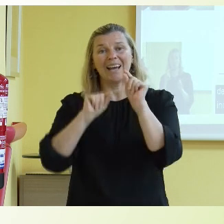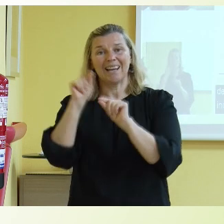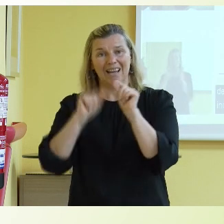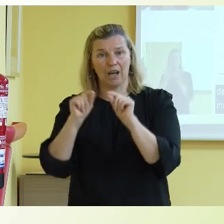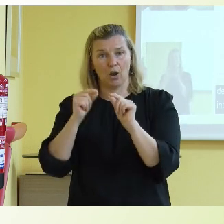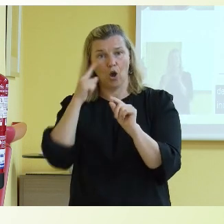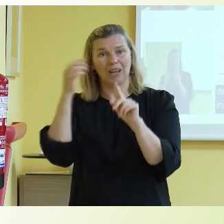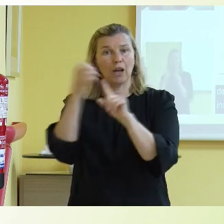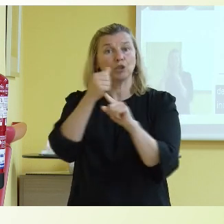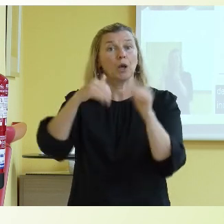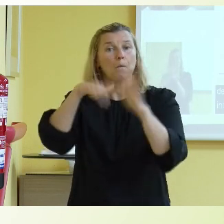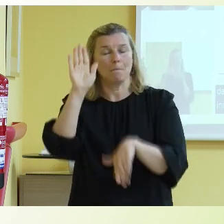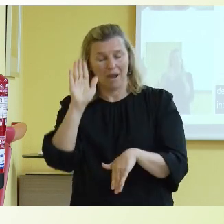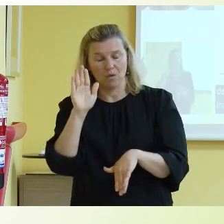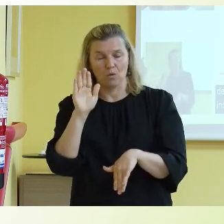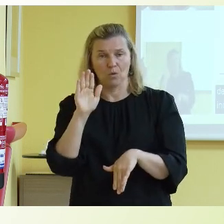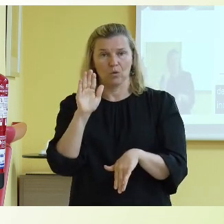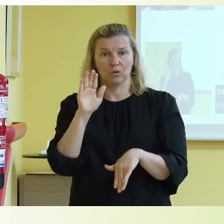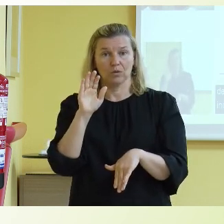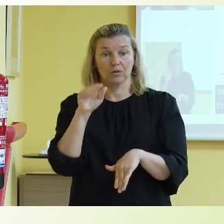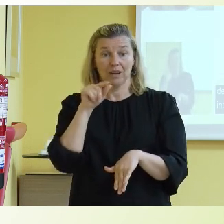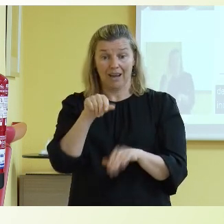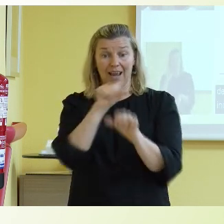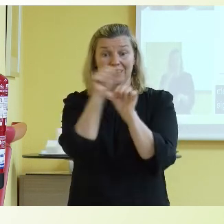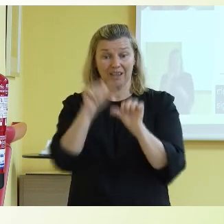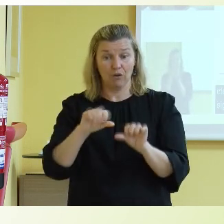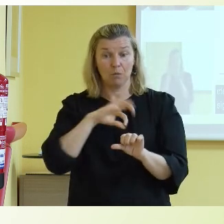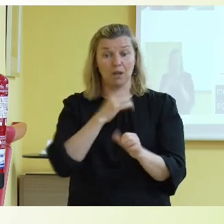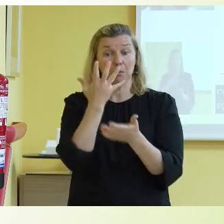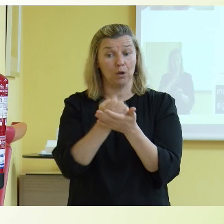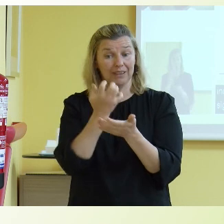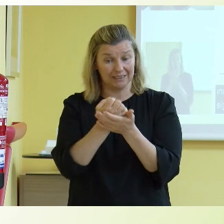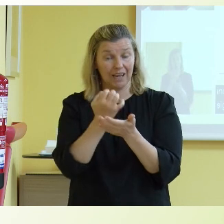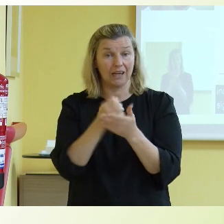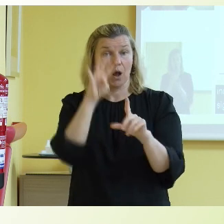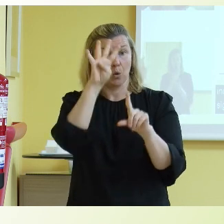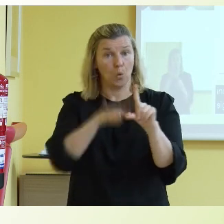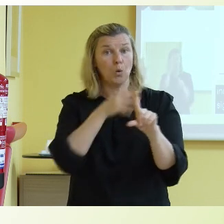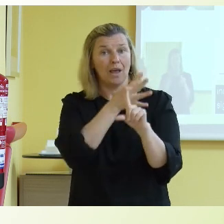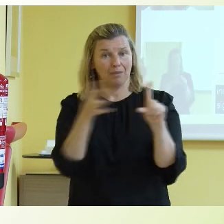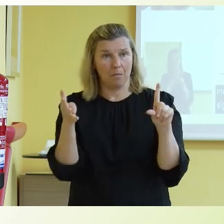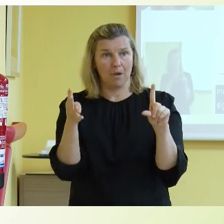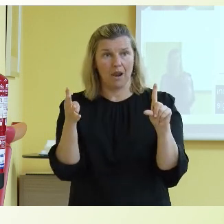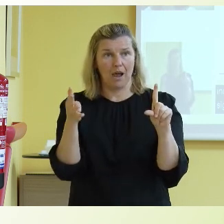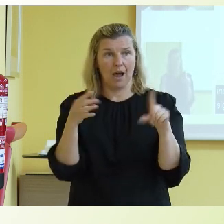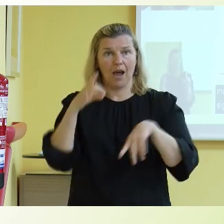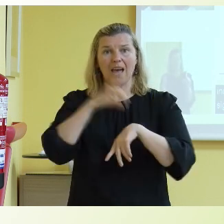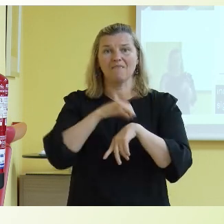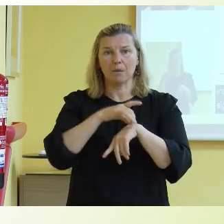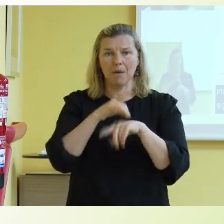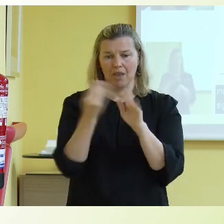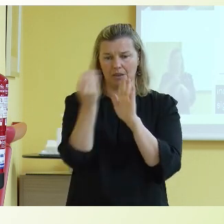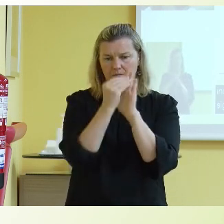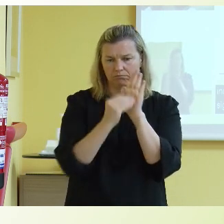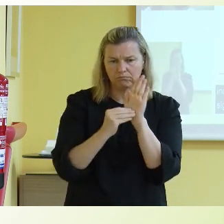patognomónico. De igual modo, es posible descargar una tabla con las enfermedades anotadas, con